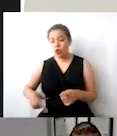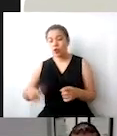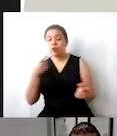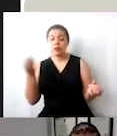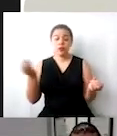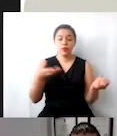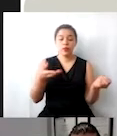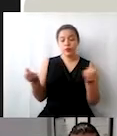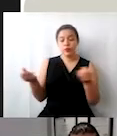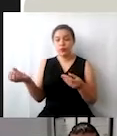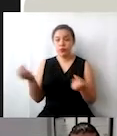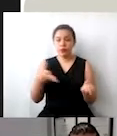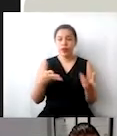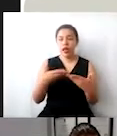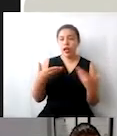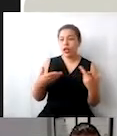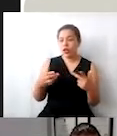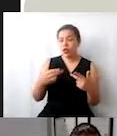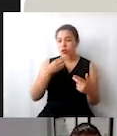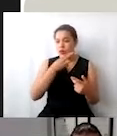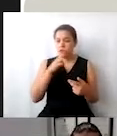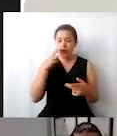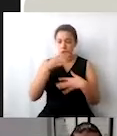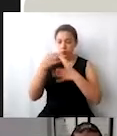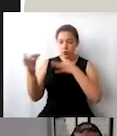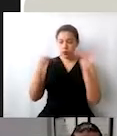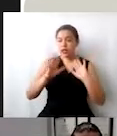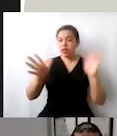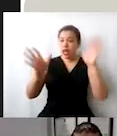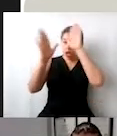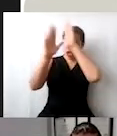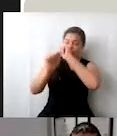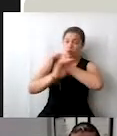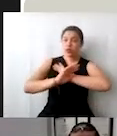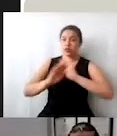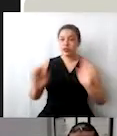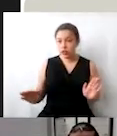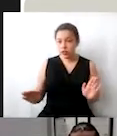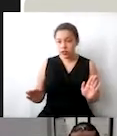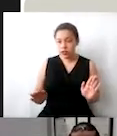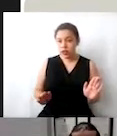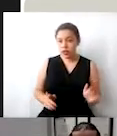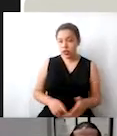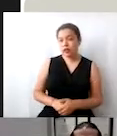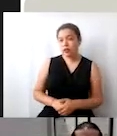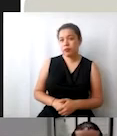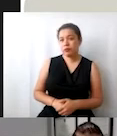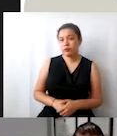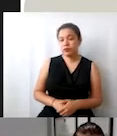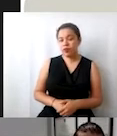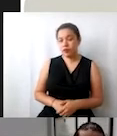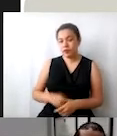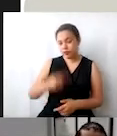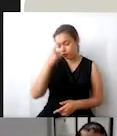y hubo incluso noticias en donde se dijo, bueno, ya se llegó a un acuerdo para que se impulse la